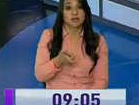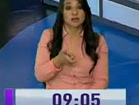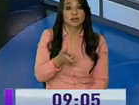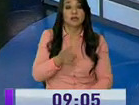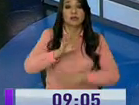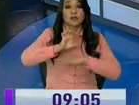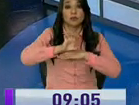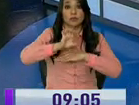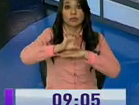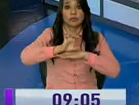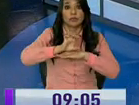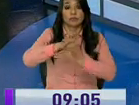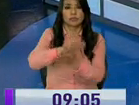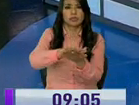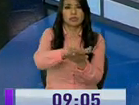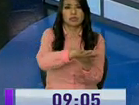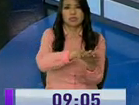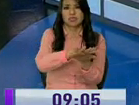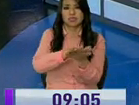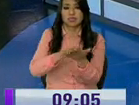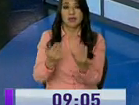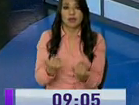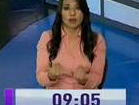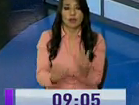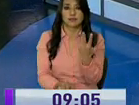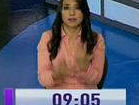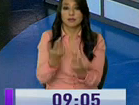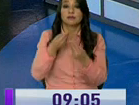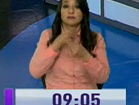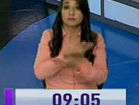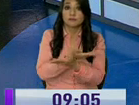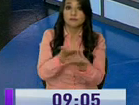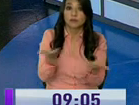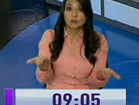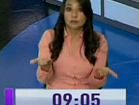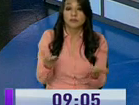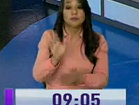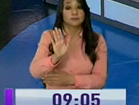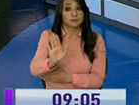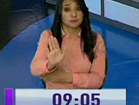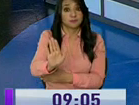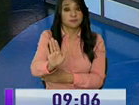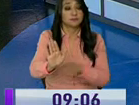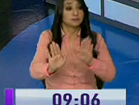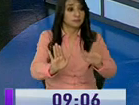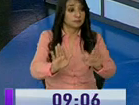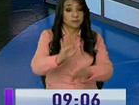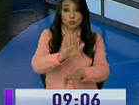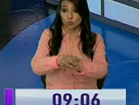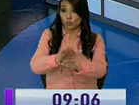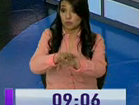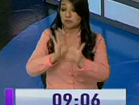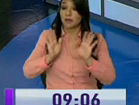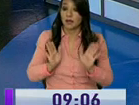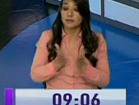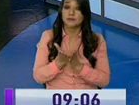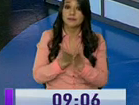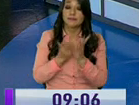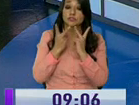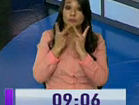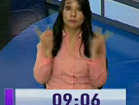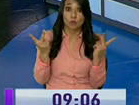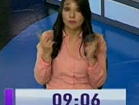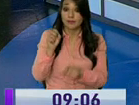minutos, frente a los hechos que se suscitan en este día, informó ya a la ciudadanía sobre las consecuencias de penalizar un servicio